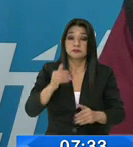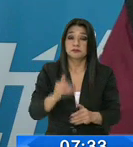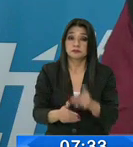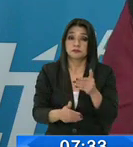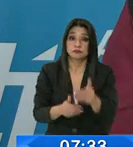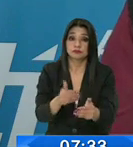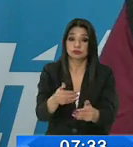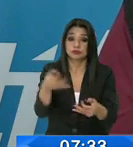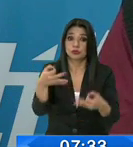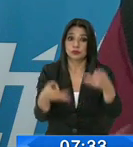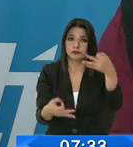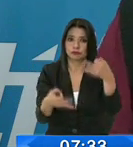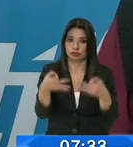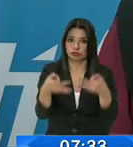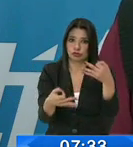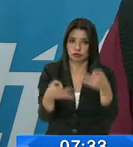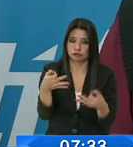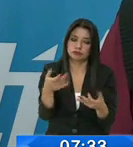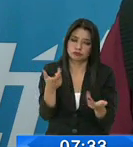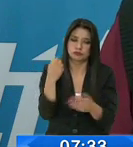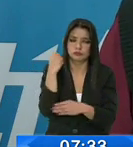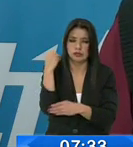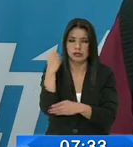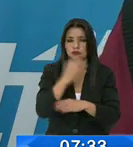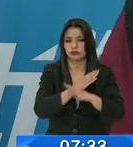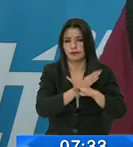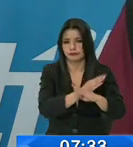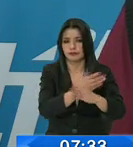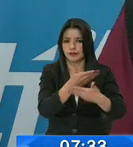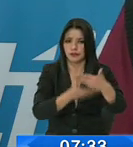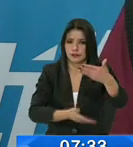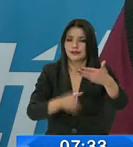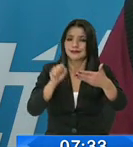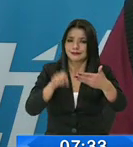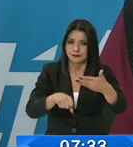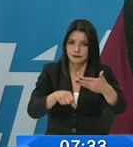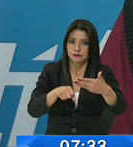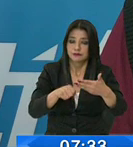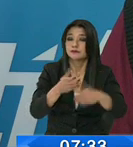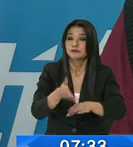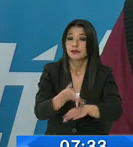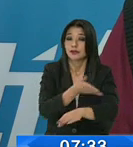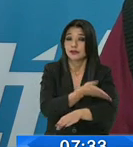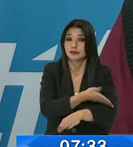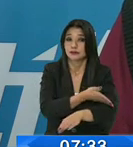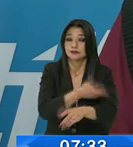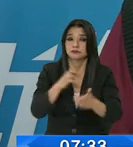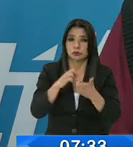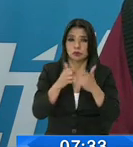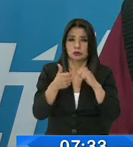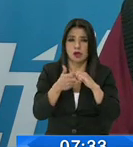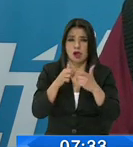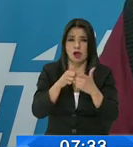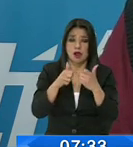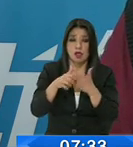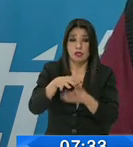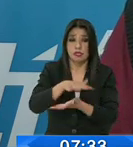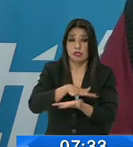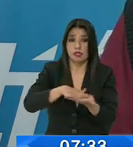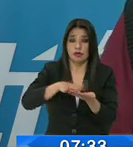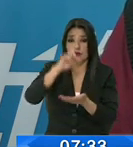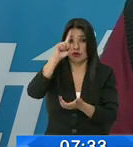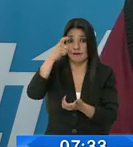en el debido proceso y con derecho a la defensa se llevan a cabo luego de los hechos las irregularidades encontradas en el